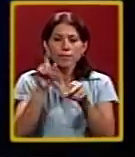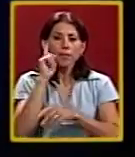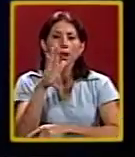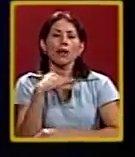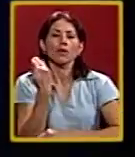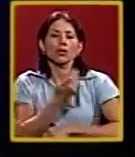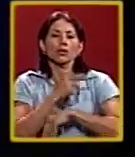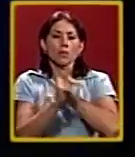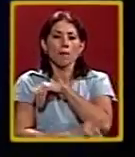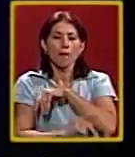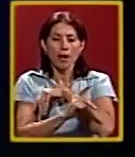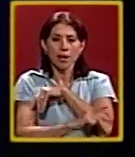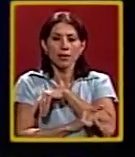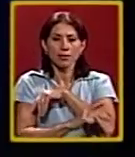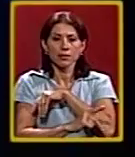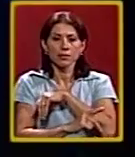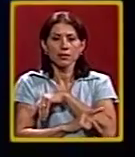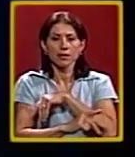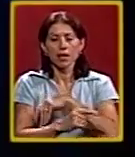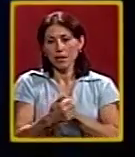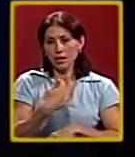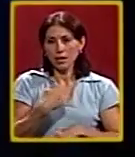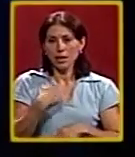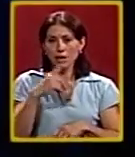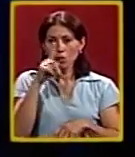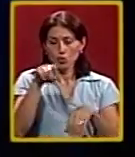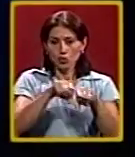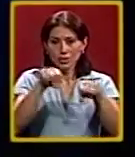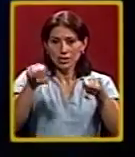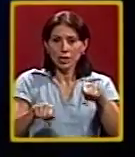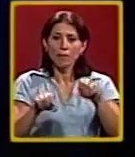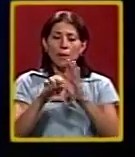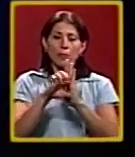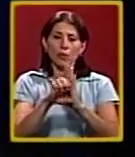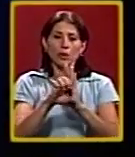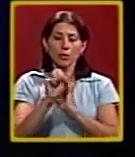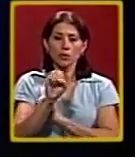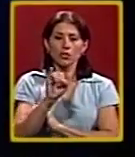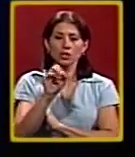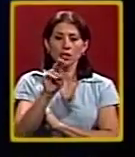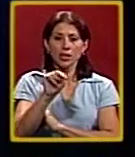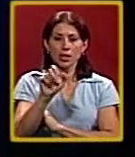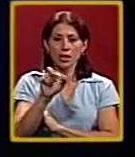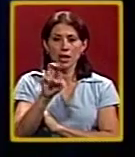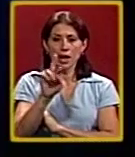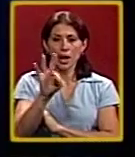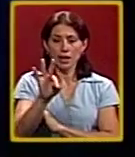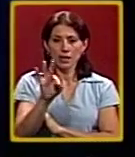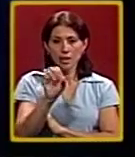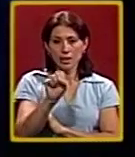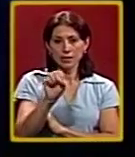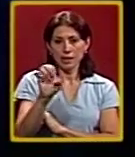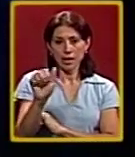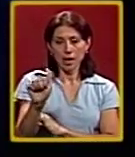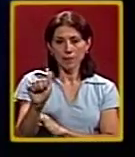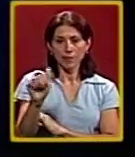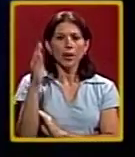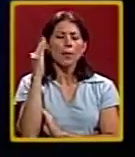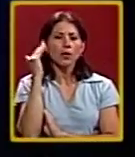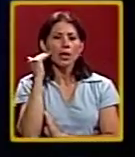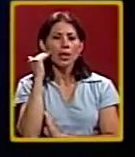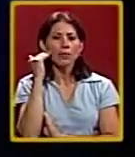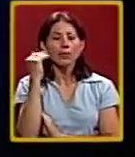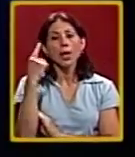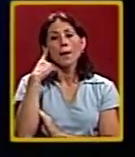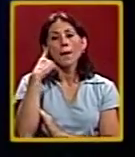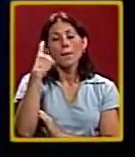para un Estado, ¿verdad?, tener un sistema como es el CINART S.A. ¿Por qué? Porque le presta para